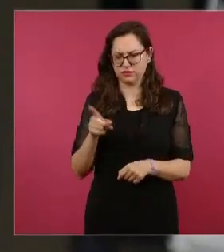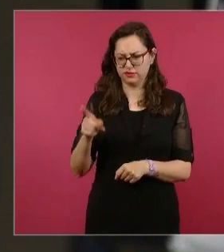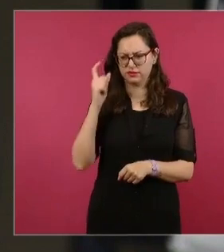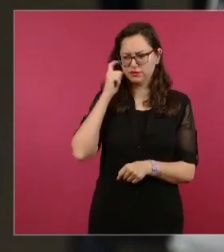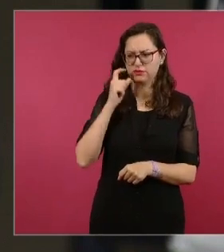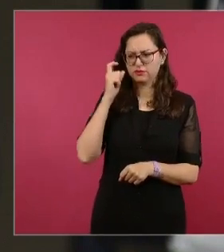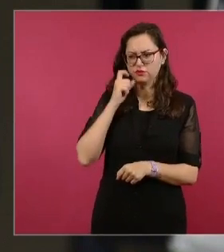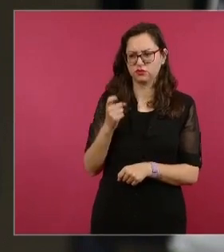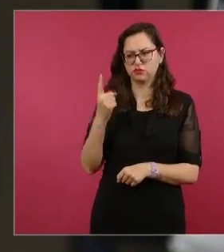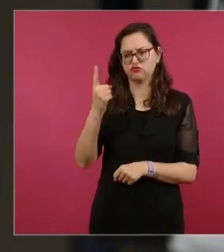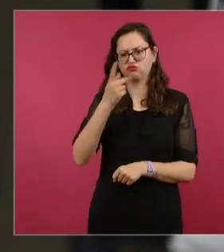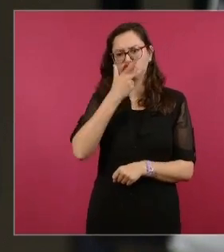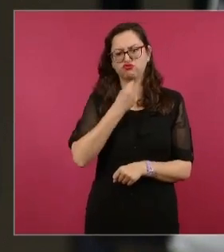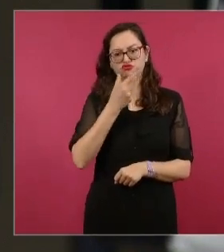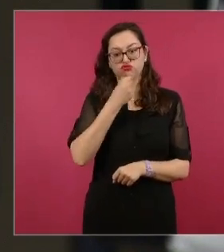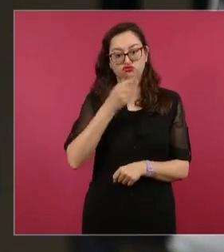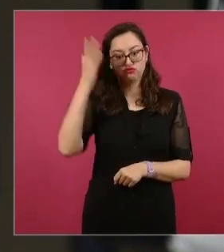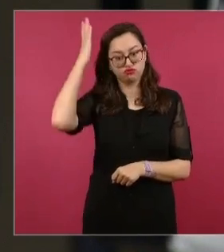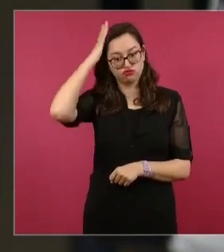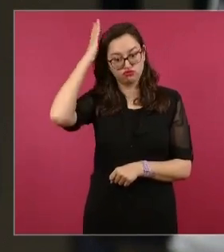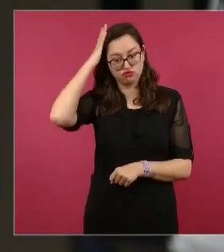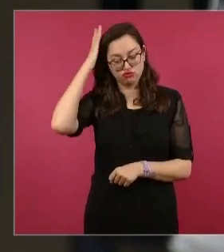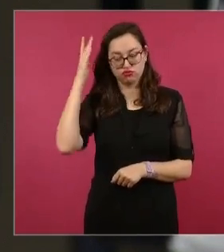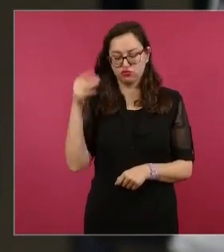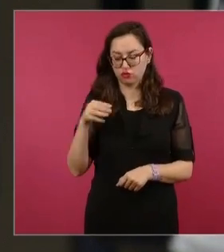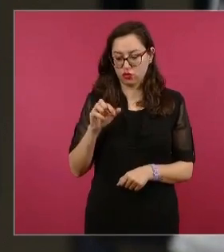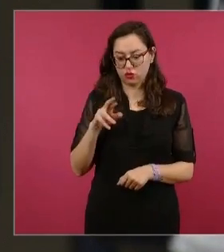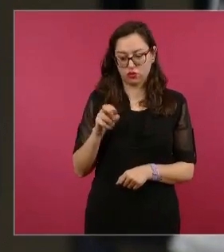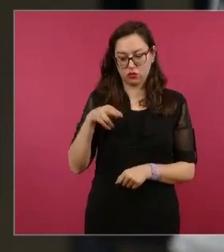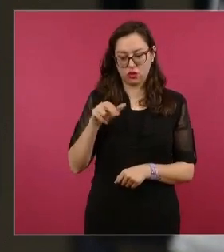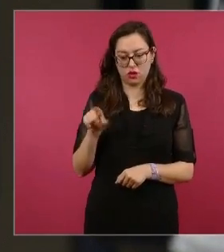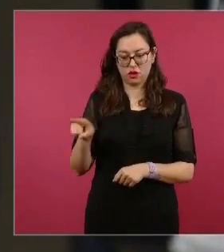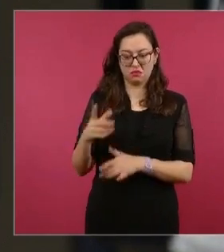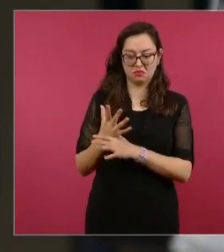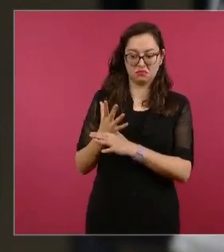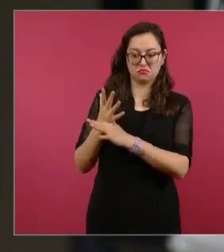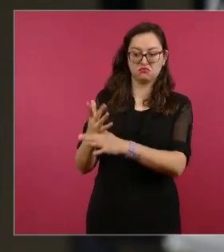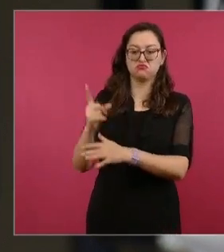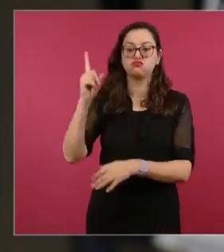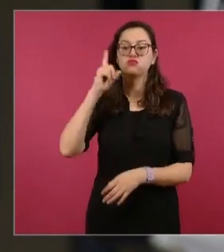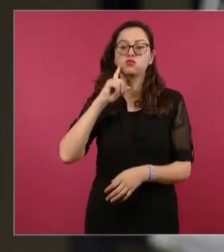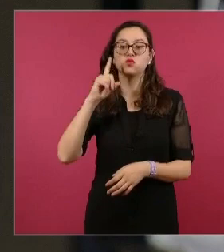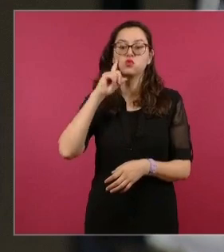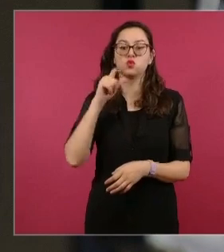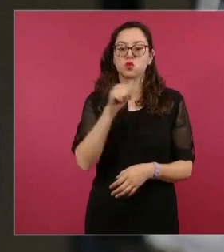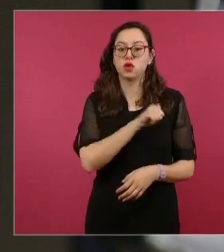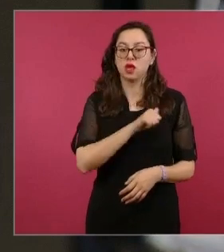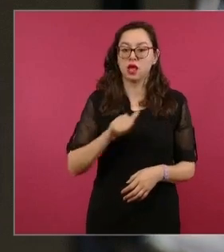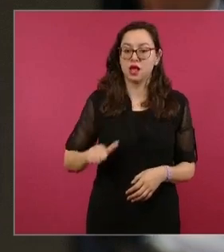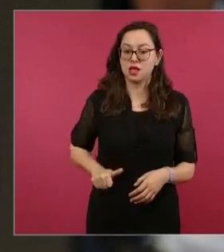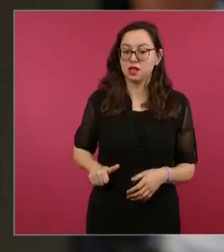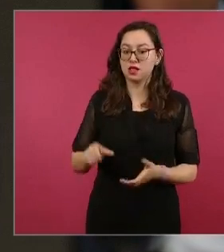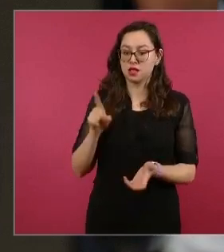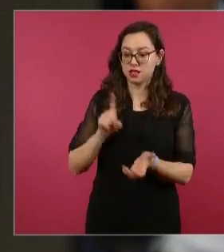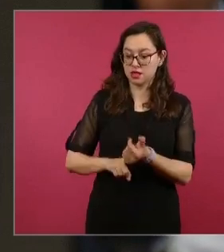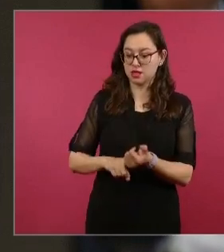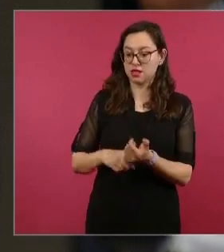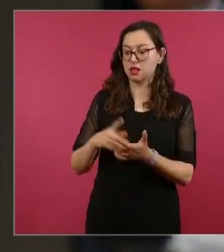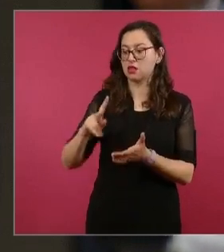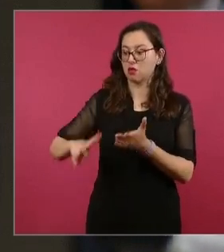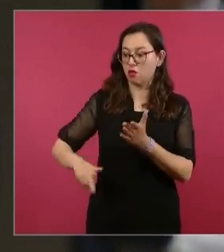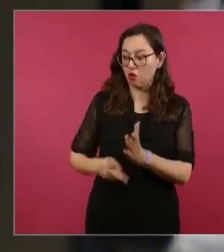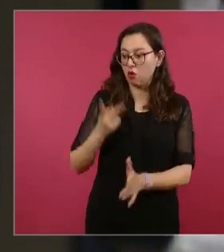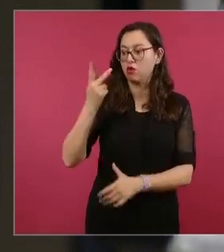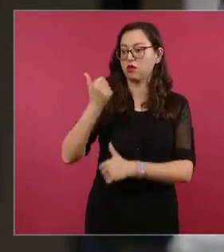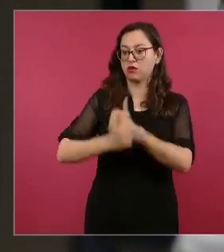hace meses que a la alcaldesa de Chilpancingo no le permitirían formar parte del proceso interno para la